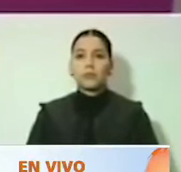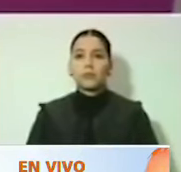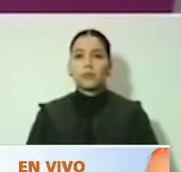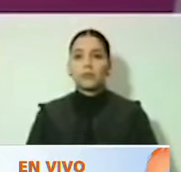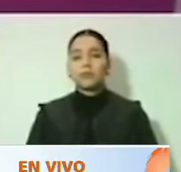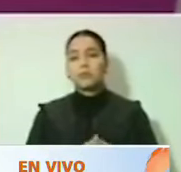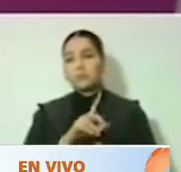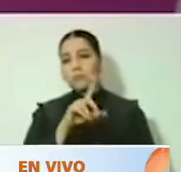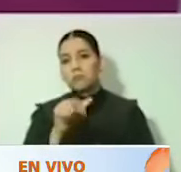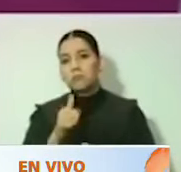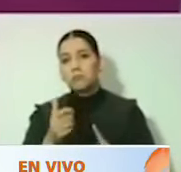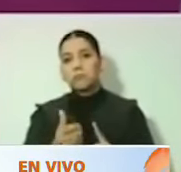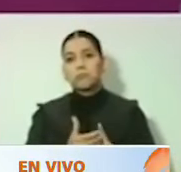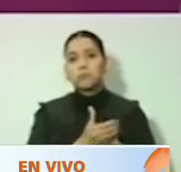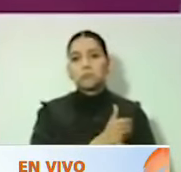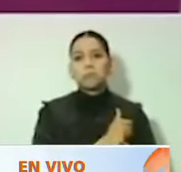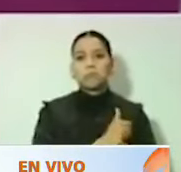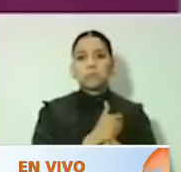secuestrados,